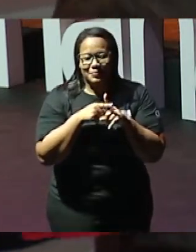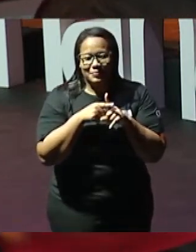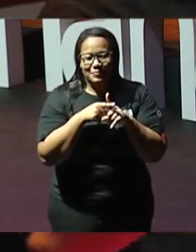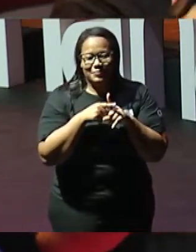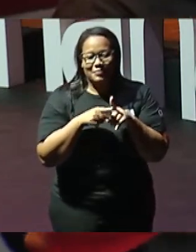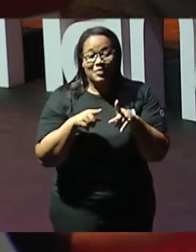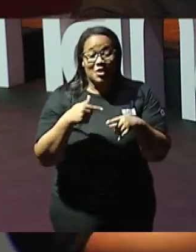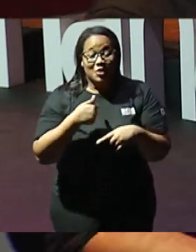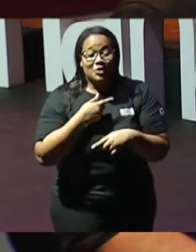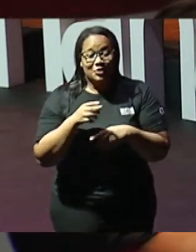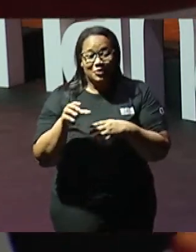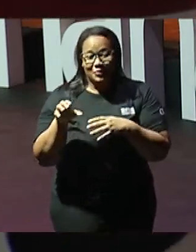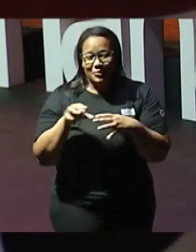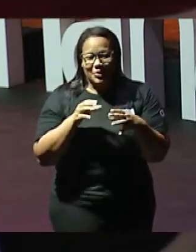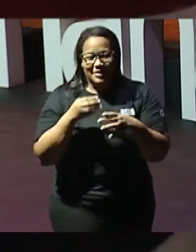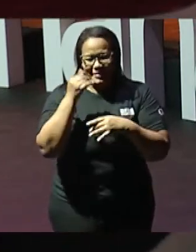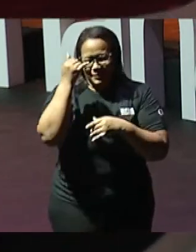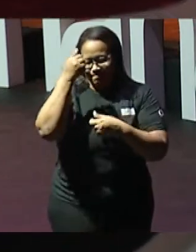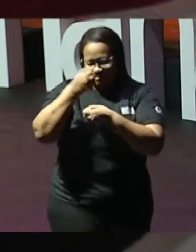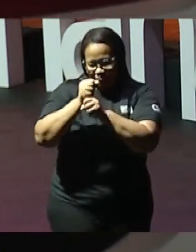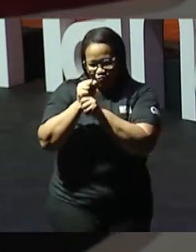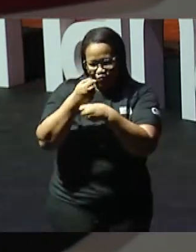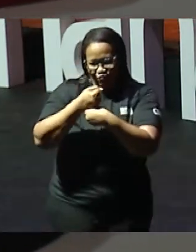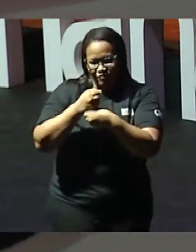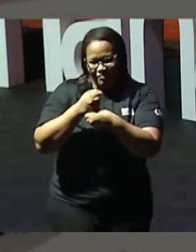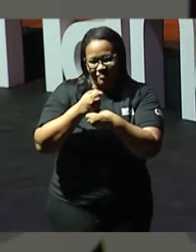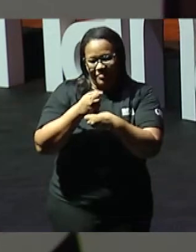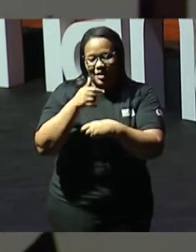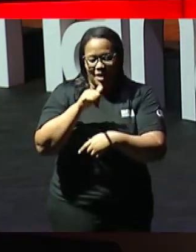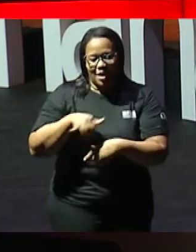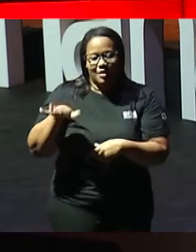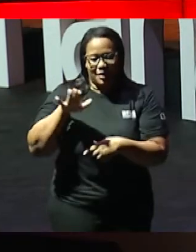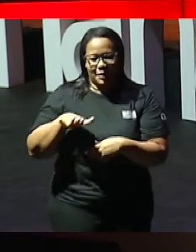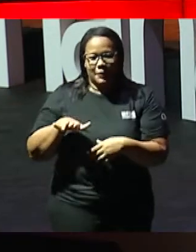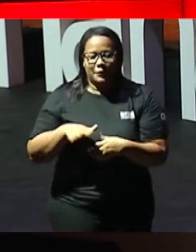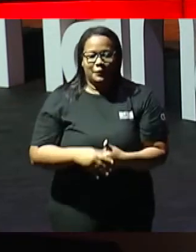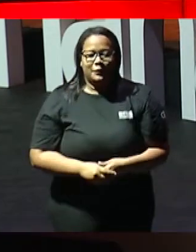yo estaba creando esa edad o sea que por ahí arrancaba